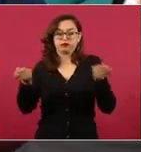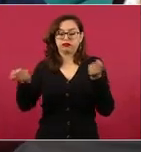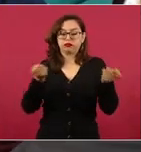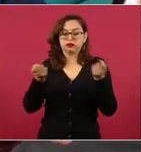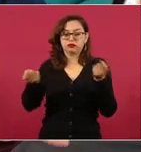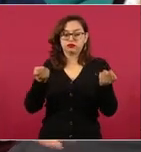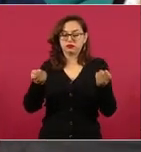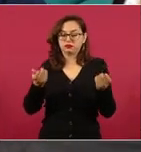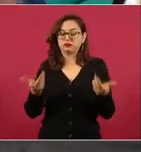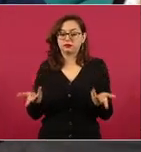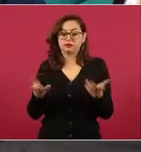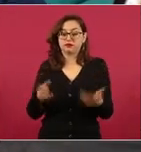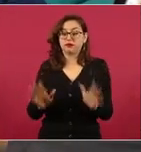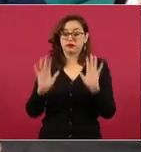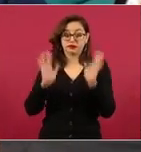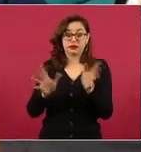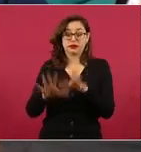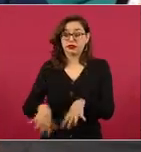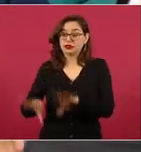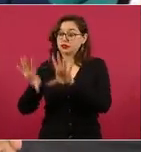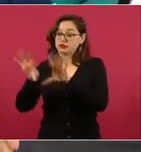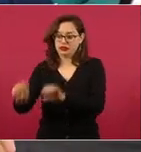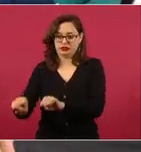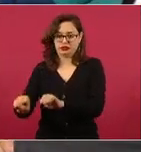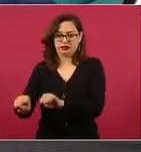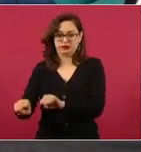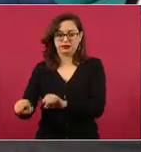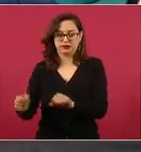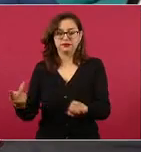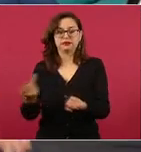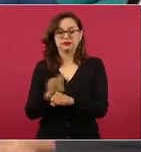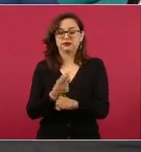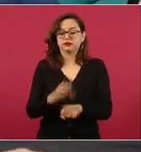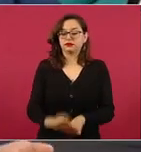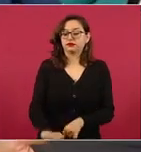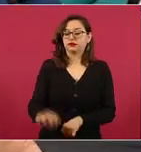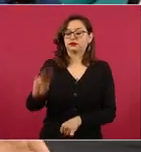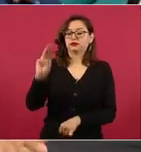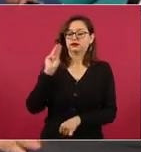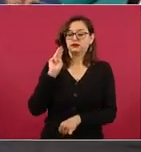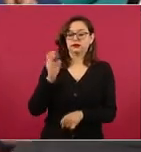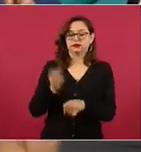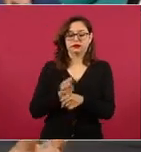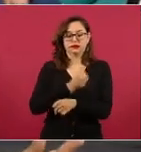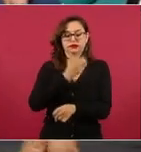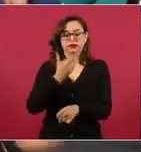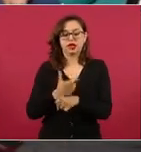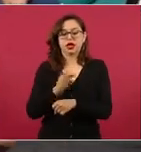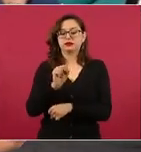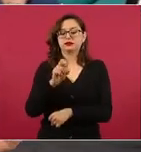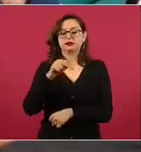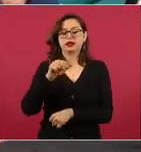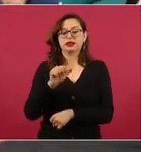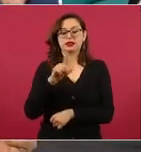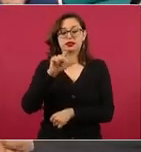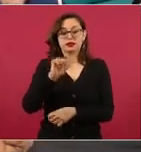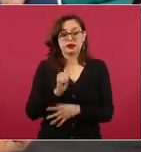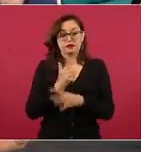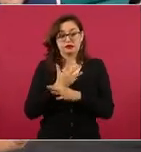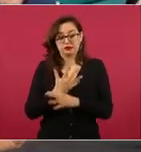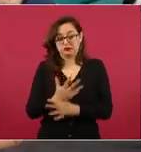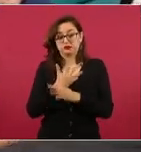El miércoles pasado vimos aquí que el secretario de la Defensa, el general Luis Crescencio Sandoval, vincula a este